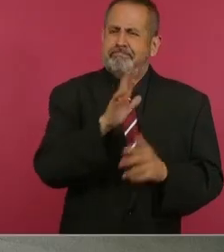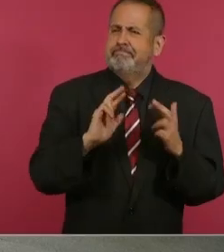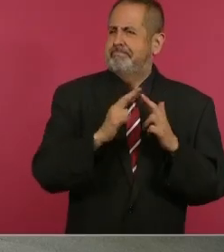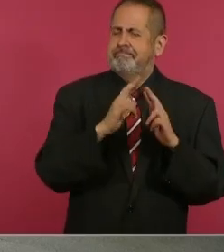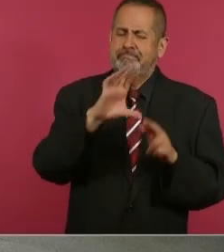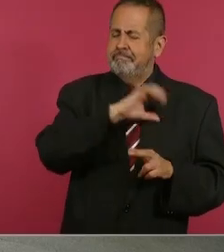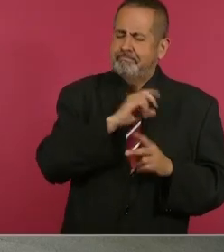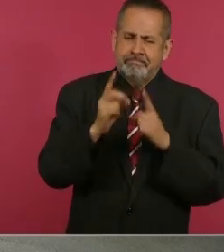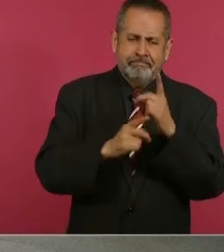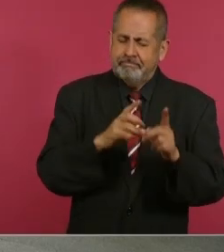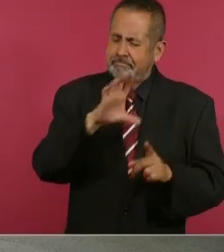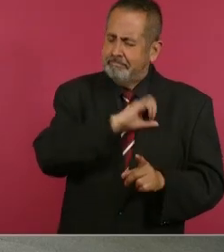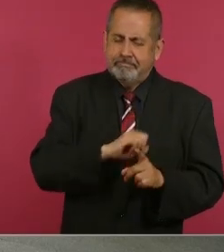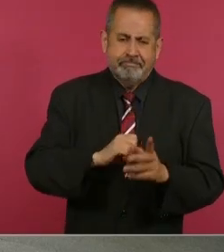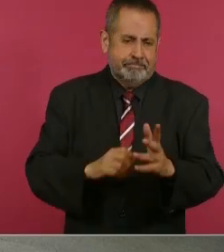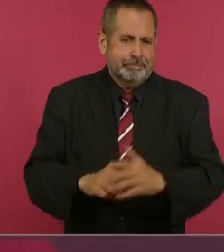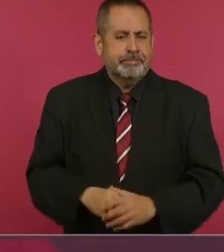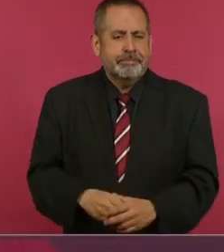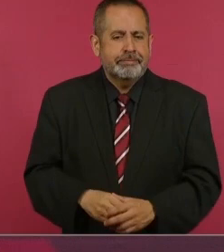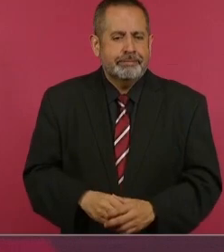presidente. Bueno, mire,